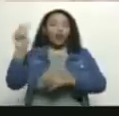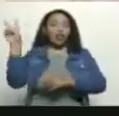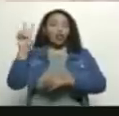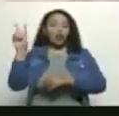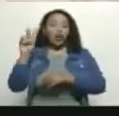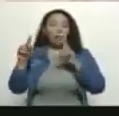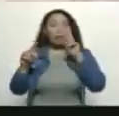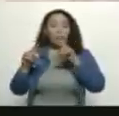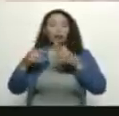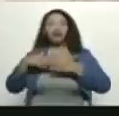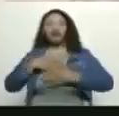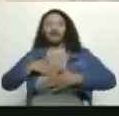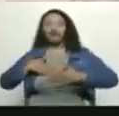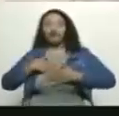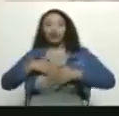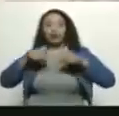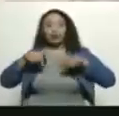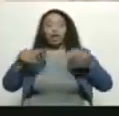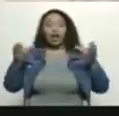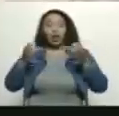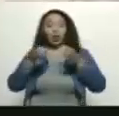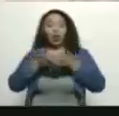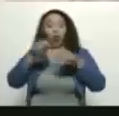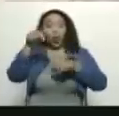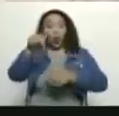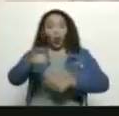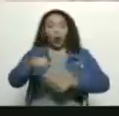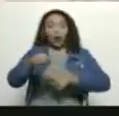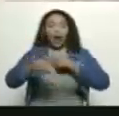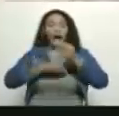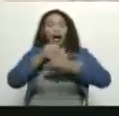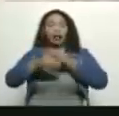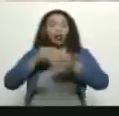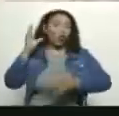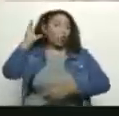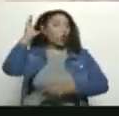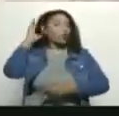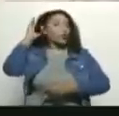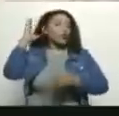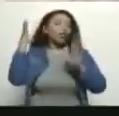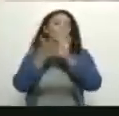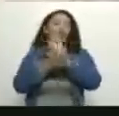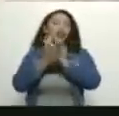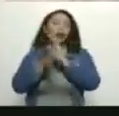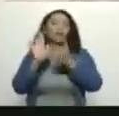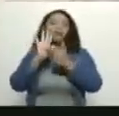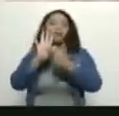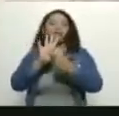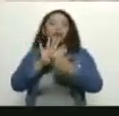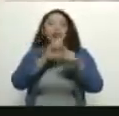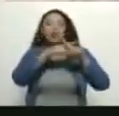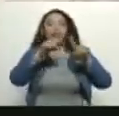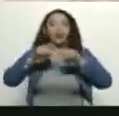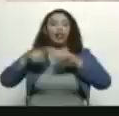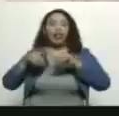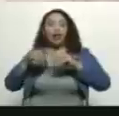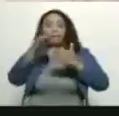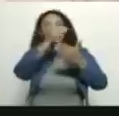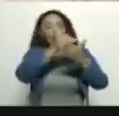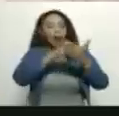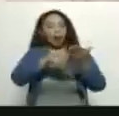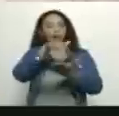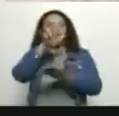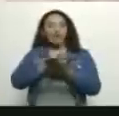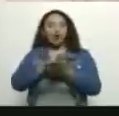gran satisfacción que esta conferencia ha tomado conciencia de esta situación, reflejándose en los distintos párrafos aprobados en